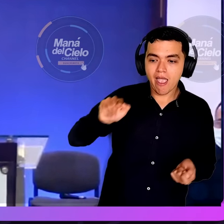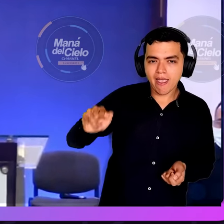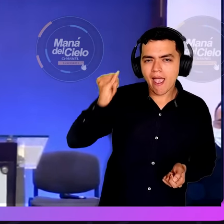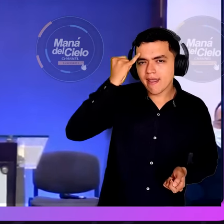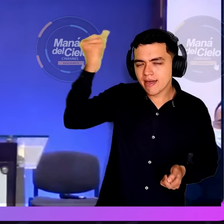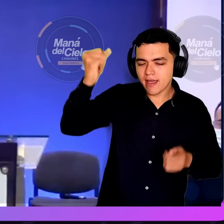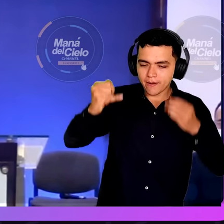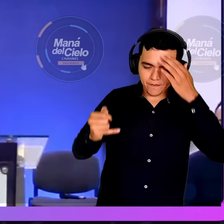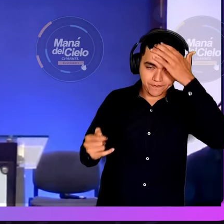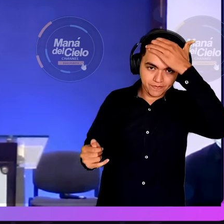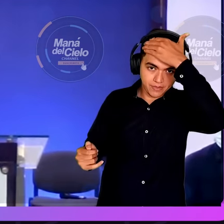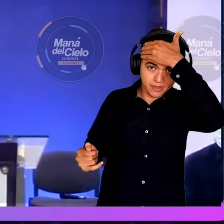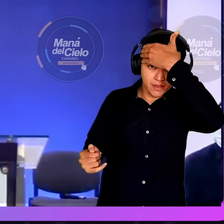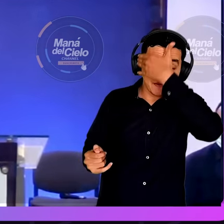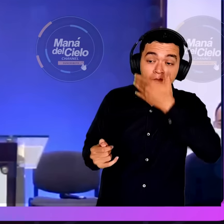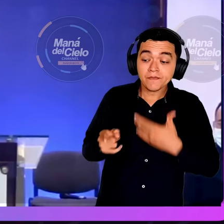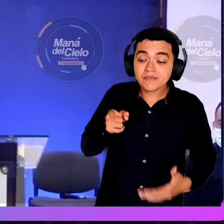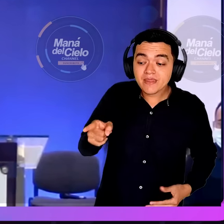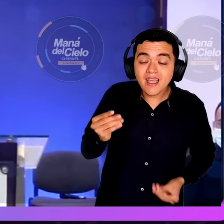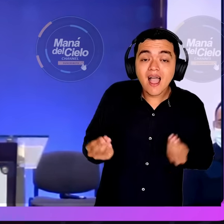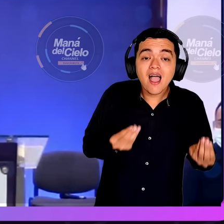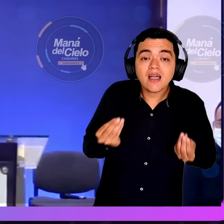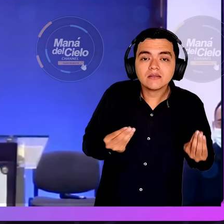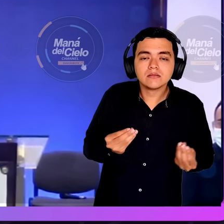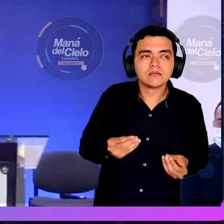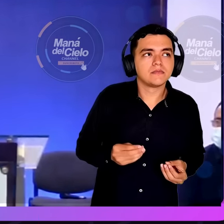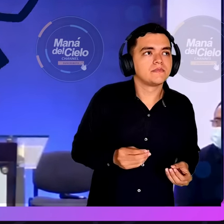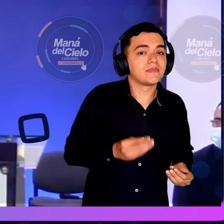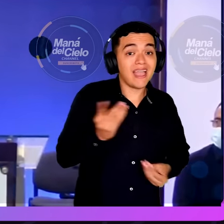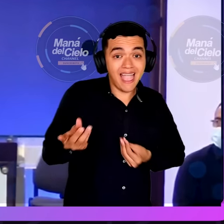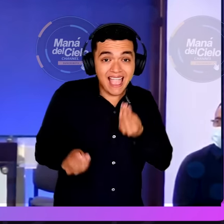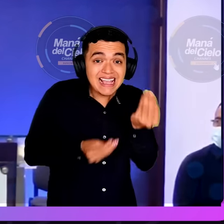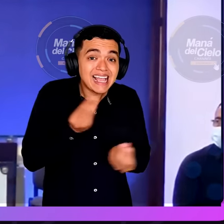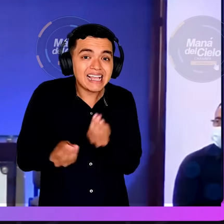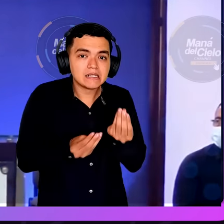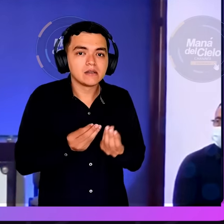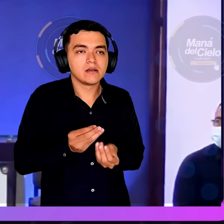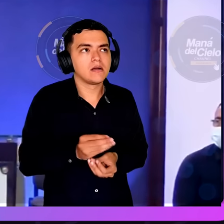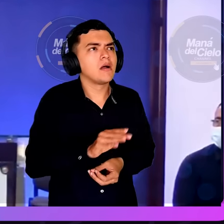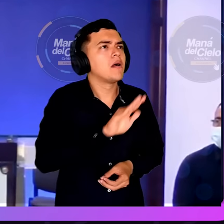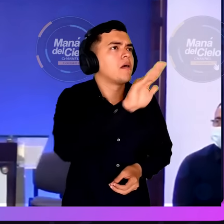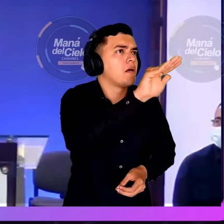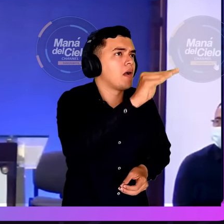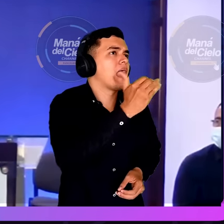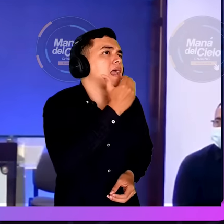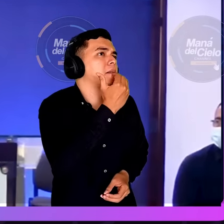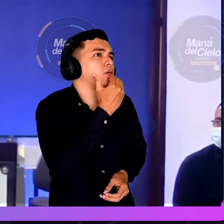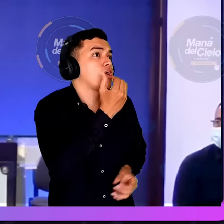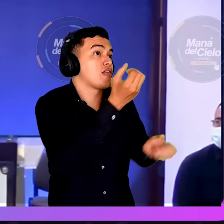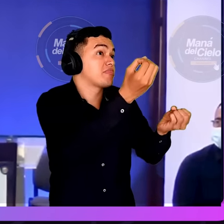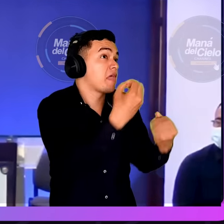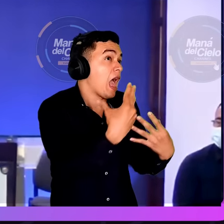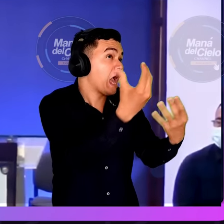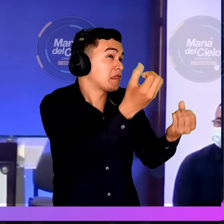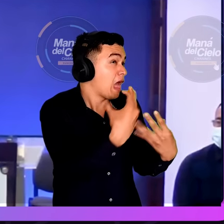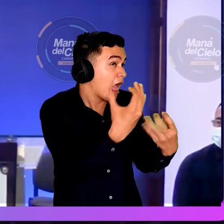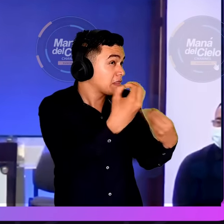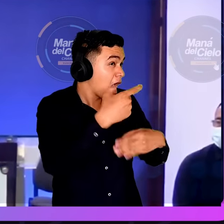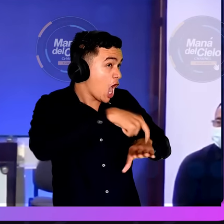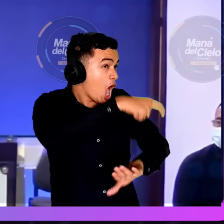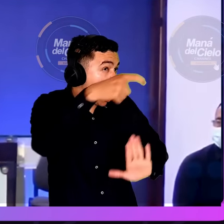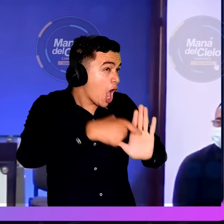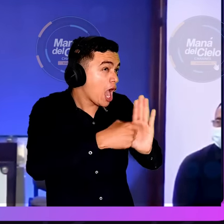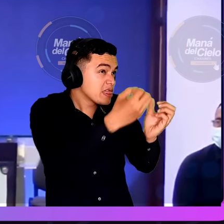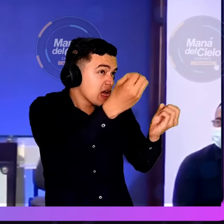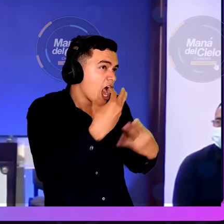David, mujer, pero es que yo no le puedo dar el pan de los hijos. Señor, pero sabe una cosa, esa mujer de una bebé. Por eso, hermano, estrategias, estrategias para orar, estrategias para pedir.